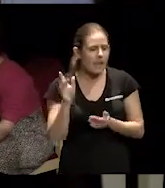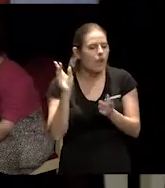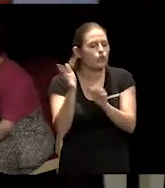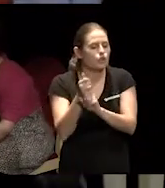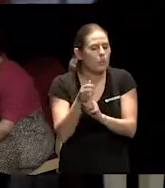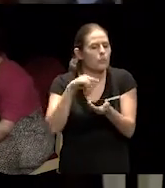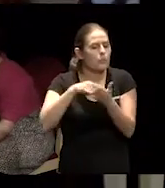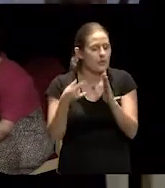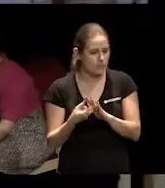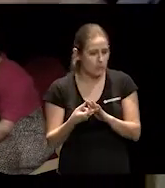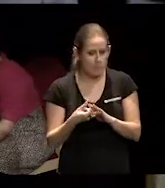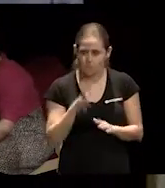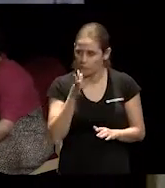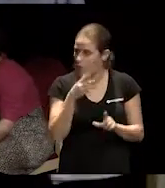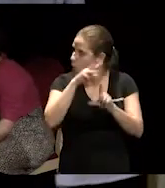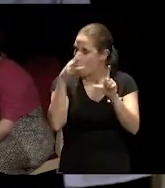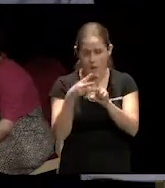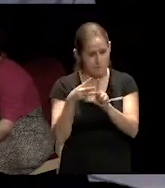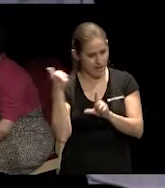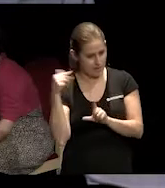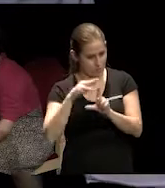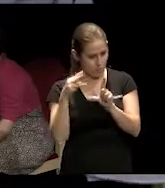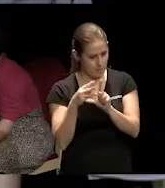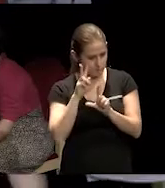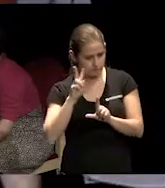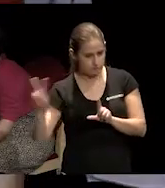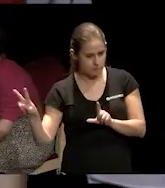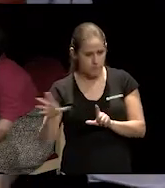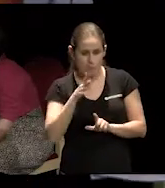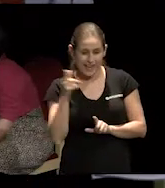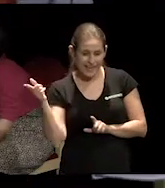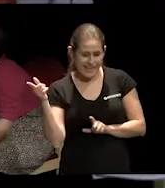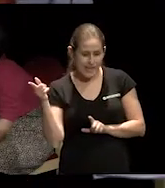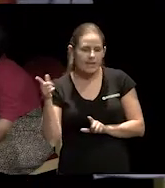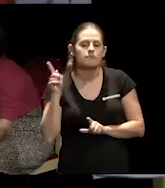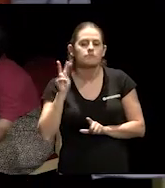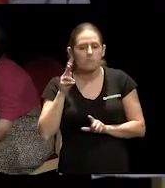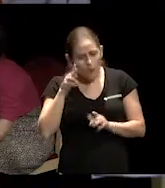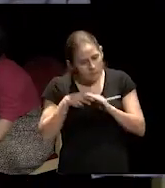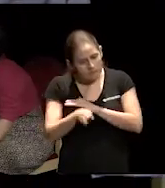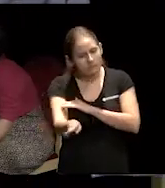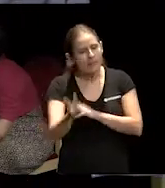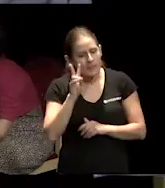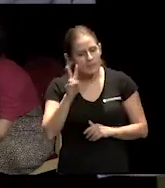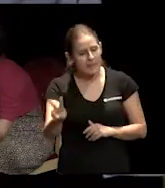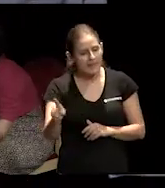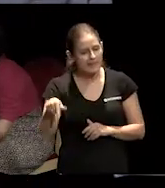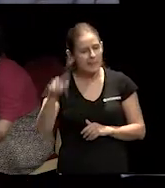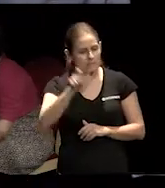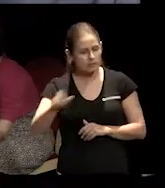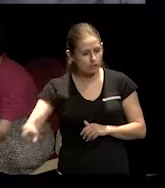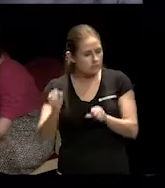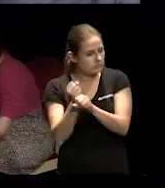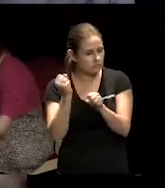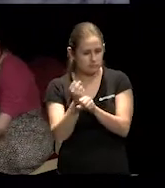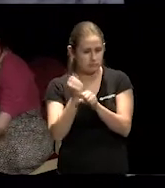alguien quiere ayudar y no sabe cómo, les recomiendo. Doy fe de que esta gente hace un trabajo impecable y que invierte cada céntimo de una manera honesta y